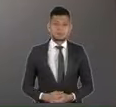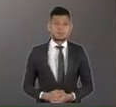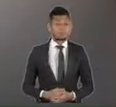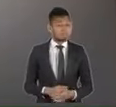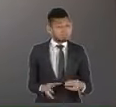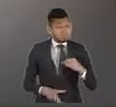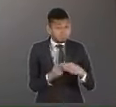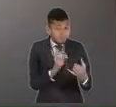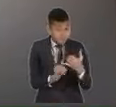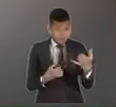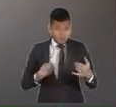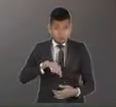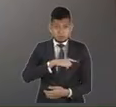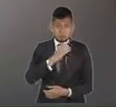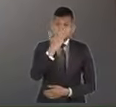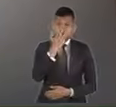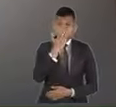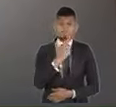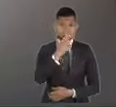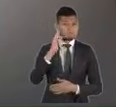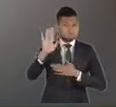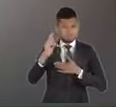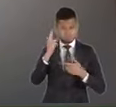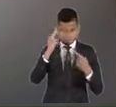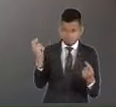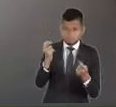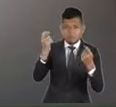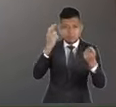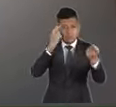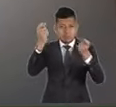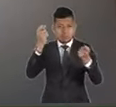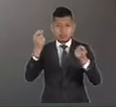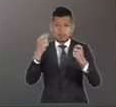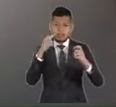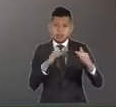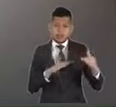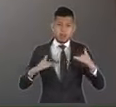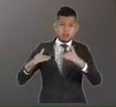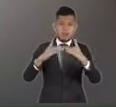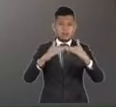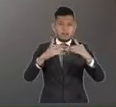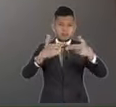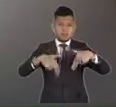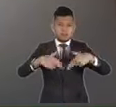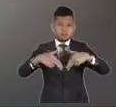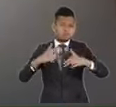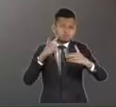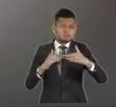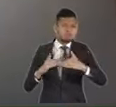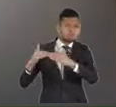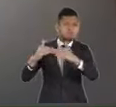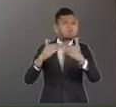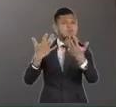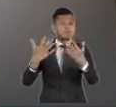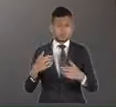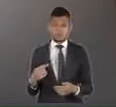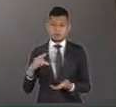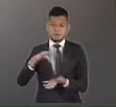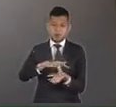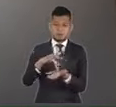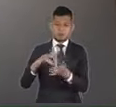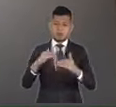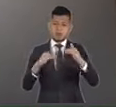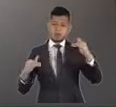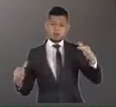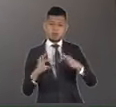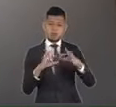nos comprometemos a seguir impulsando nuestra estrategia de equidad de género, que busca de manera decidida cerrar las brechas de participación